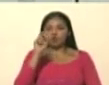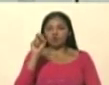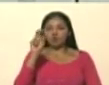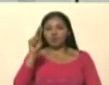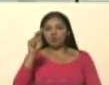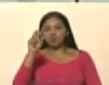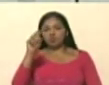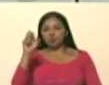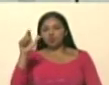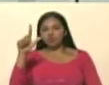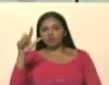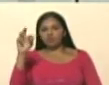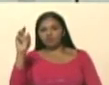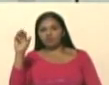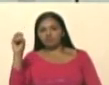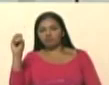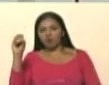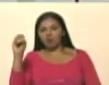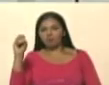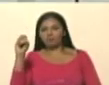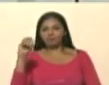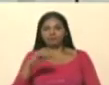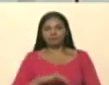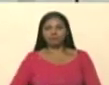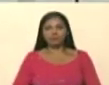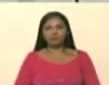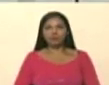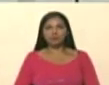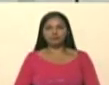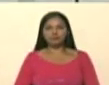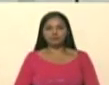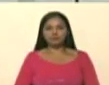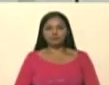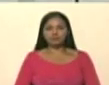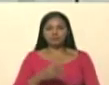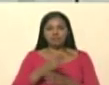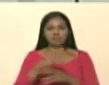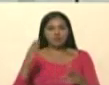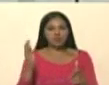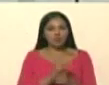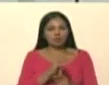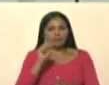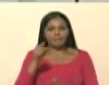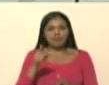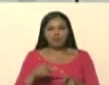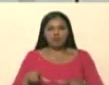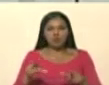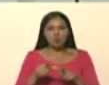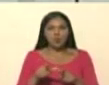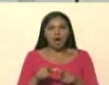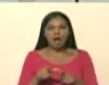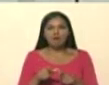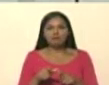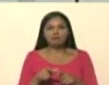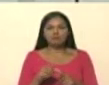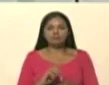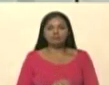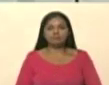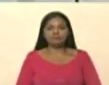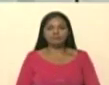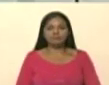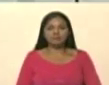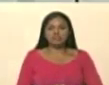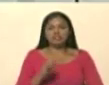humberto pérez hernández allá se encuentra era en la granja agrícola con